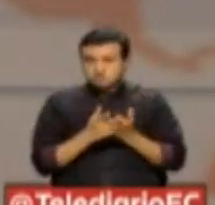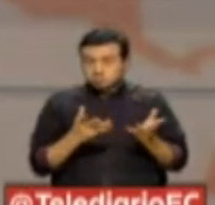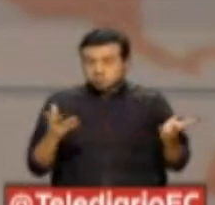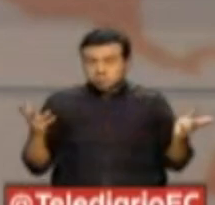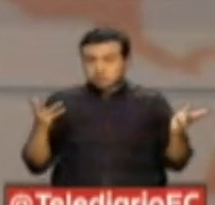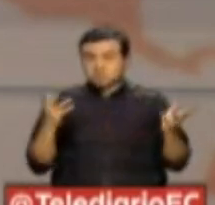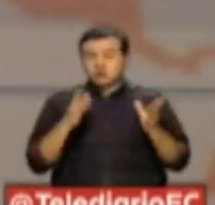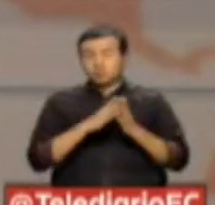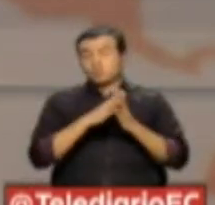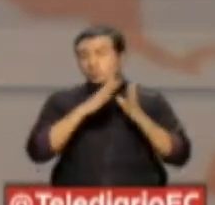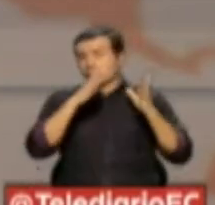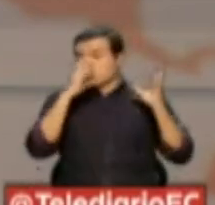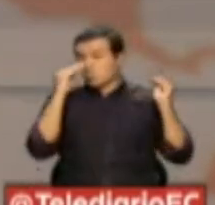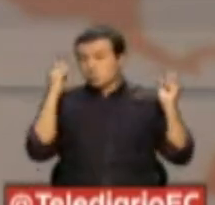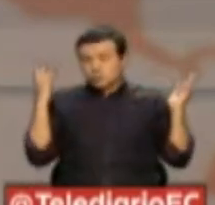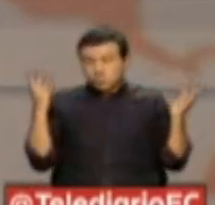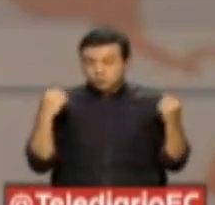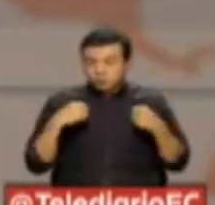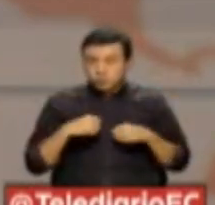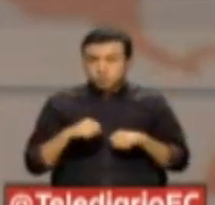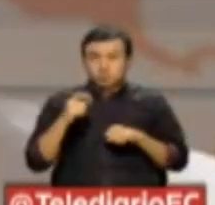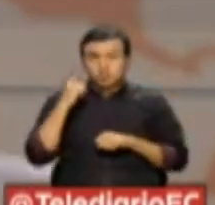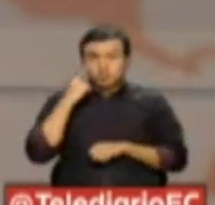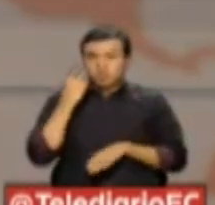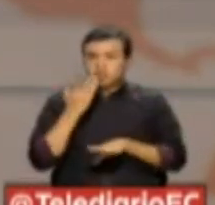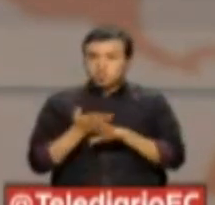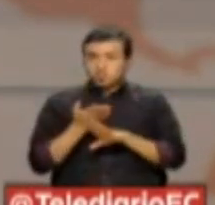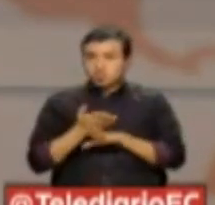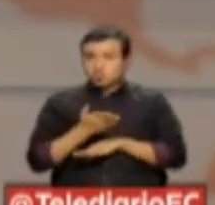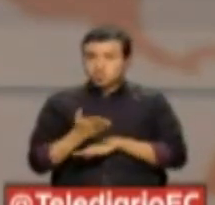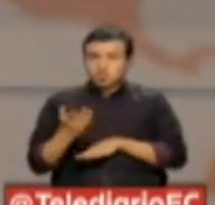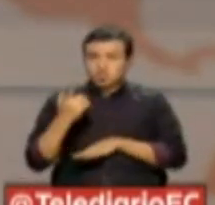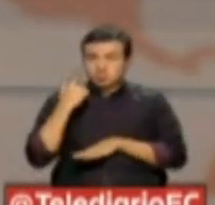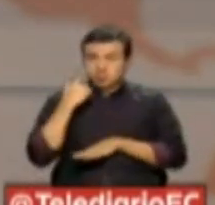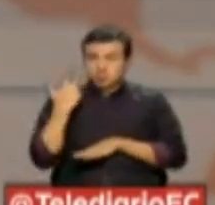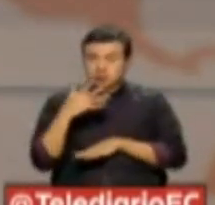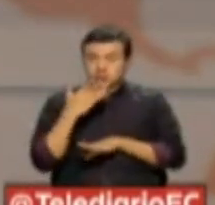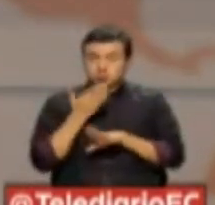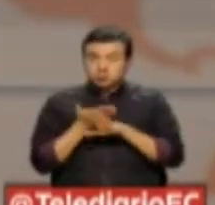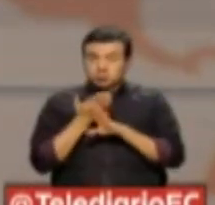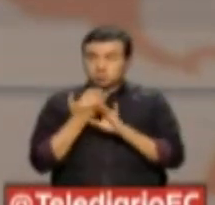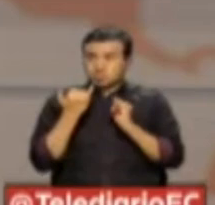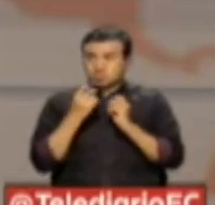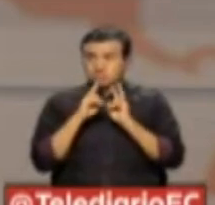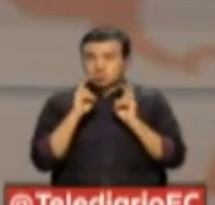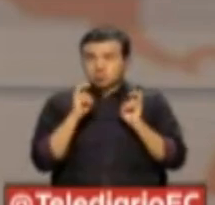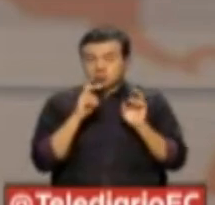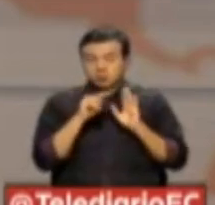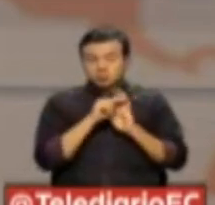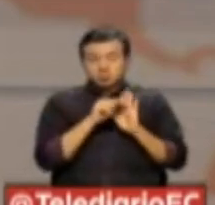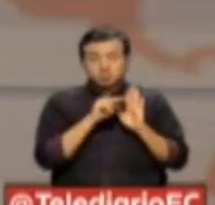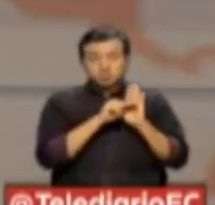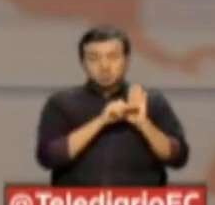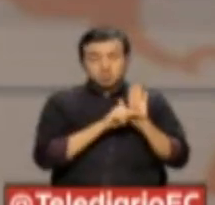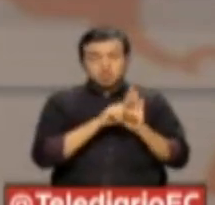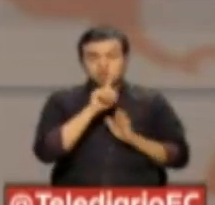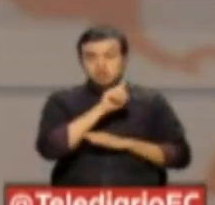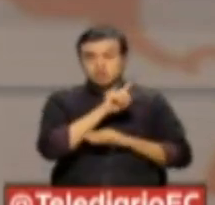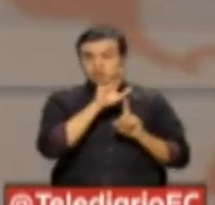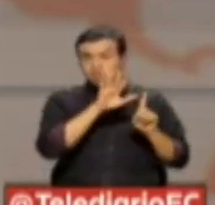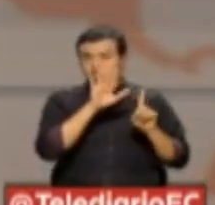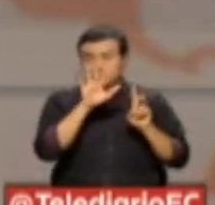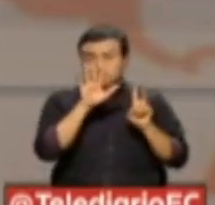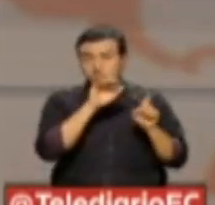este innumerable esfuerzo de proponer porque esto es lo que hemos hecho lo que hago en relación con la ordenanza 177